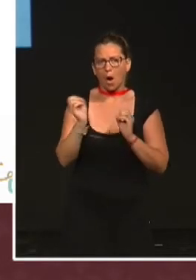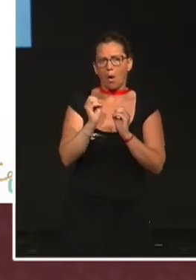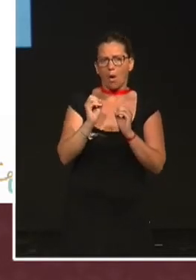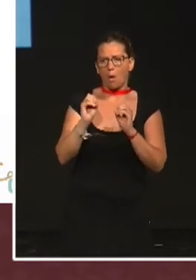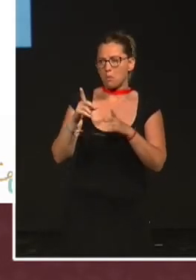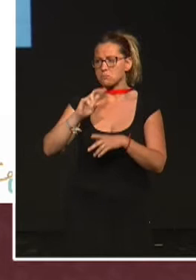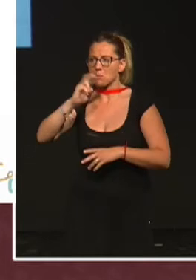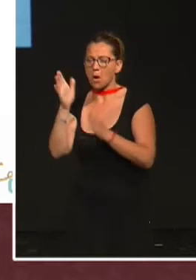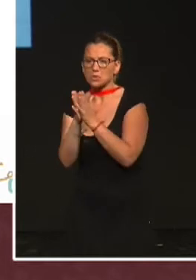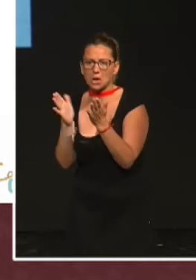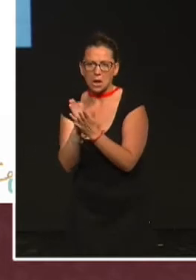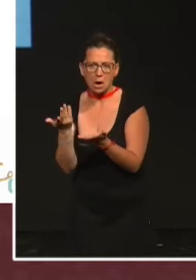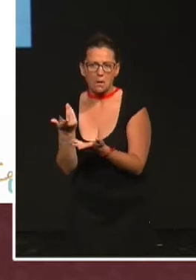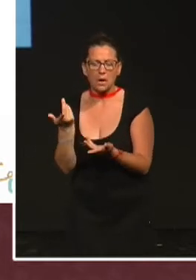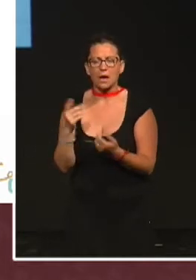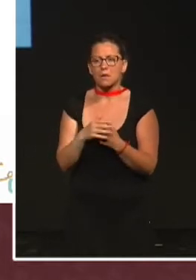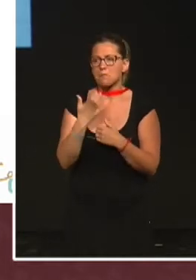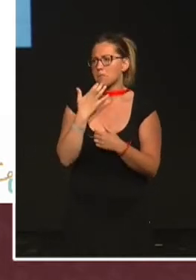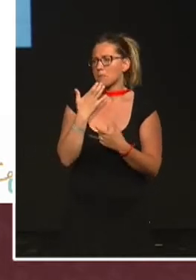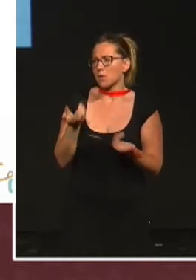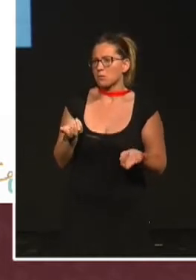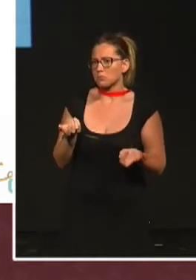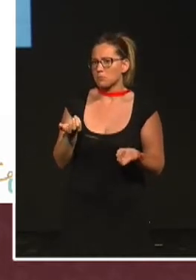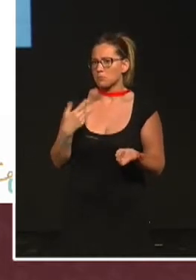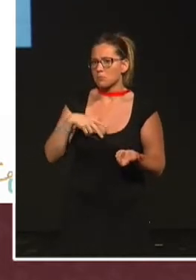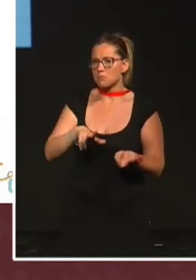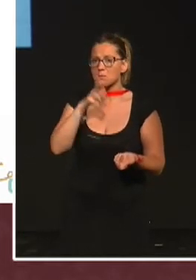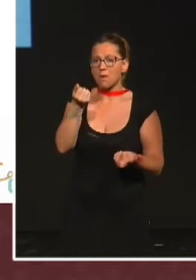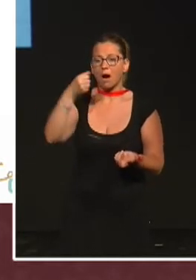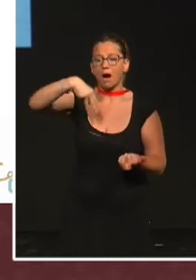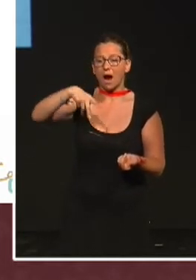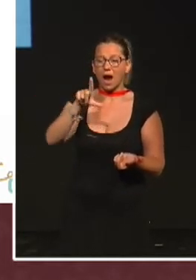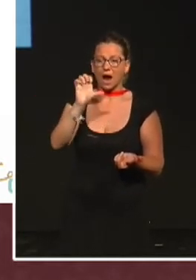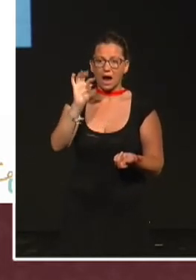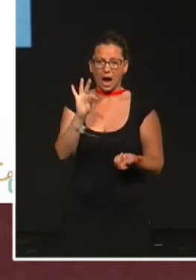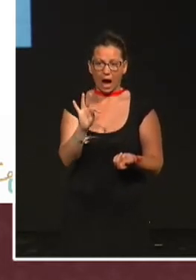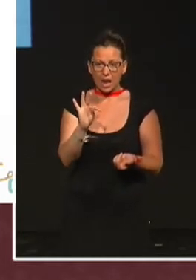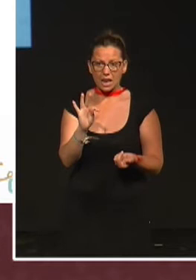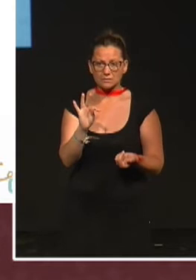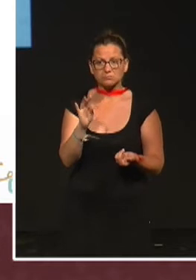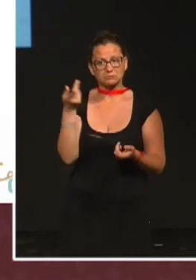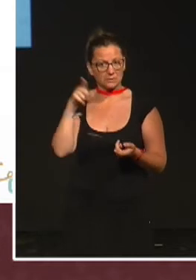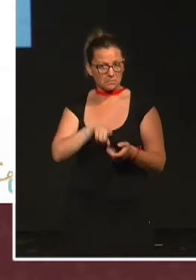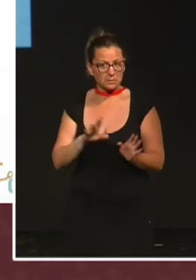literatura imprescindibles, como por ejemplo de Hamlet de William Shakespeare. Pero si tuviéramos que